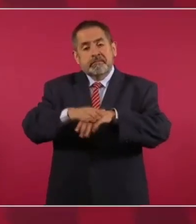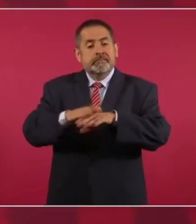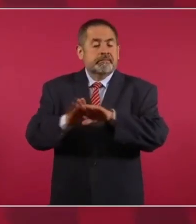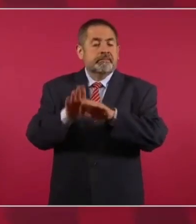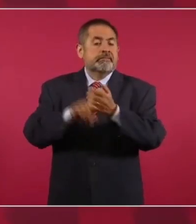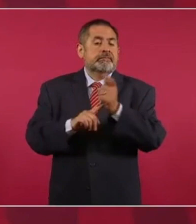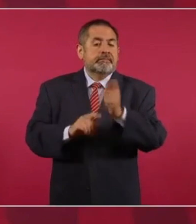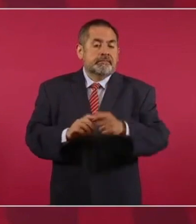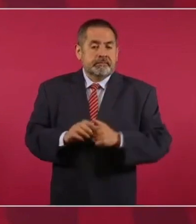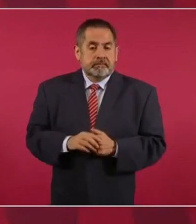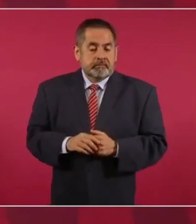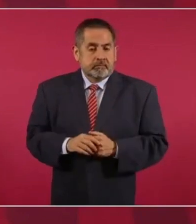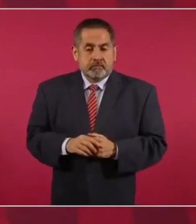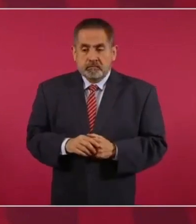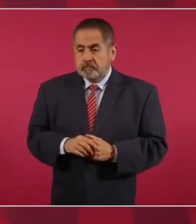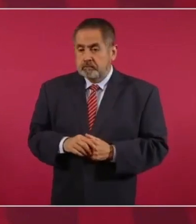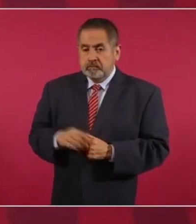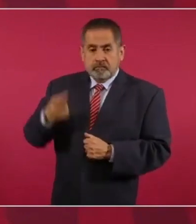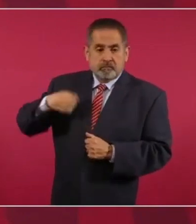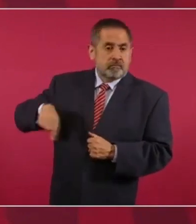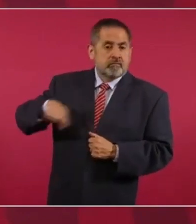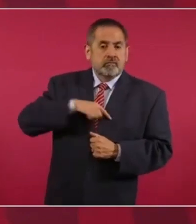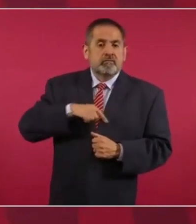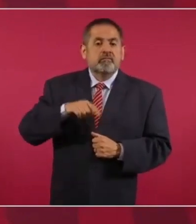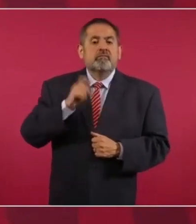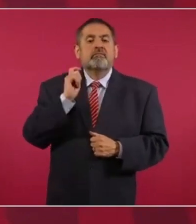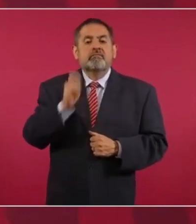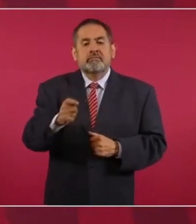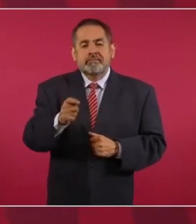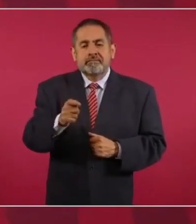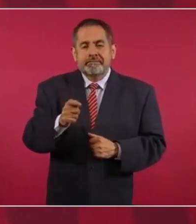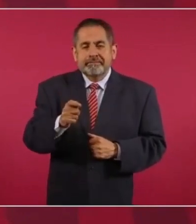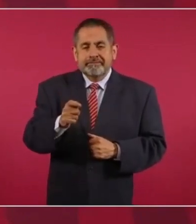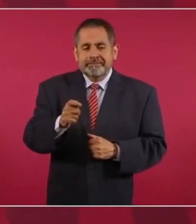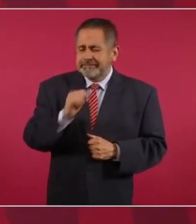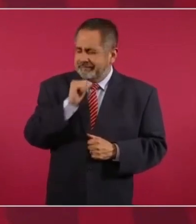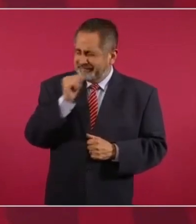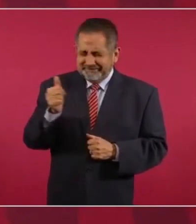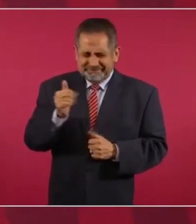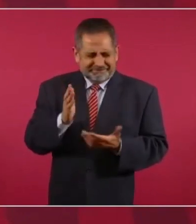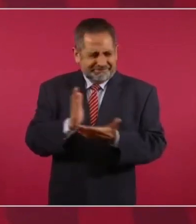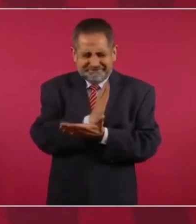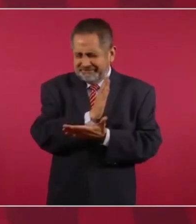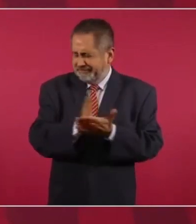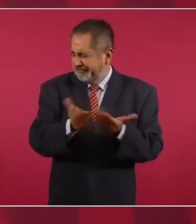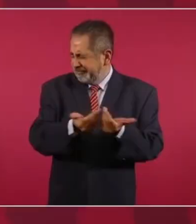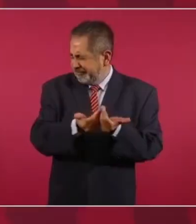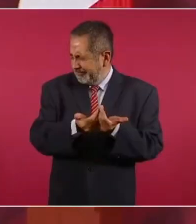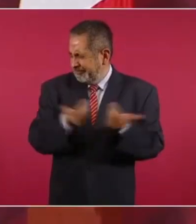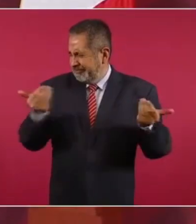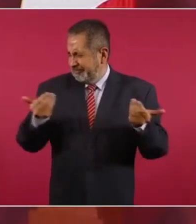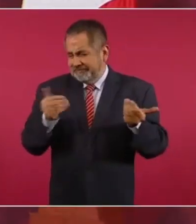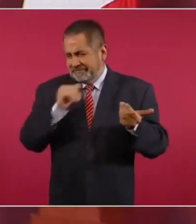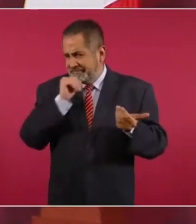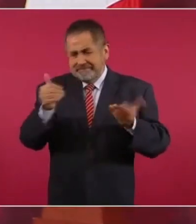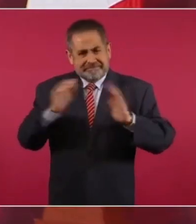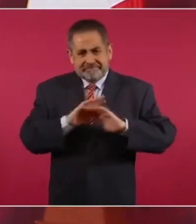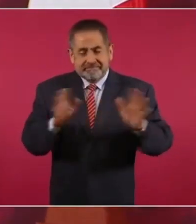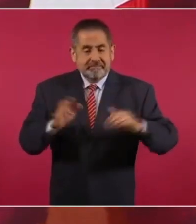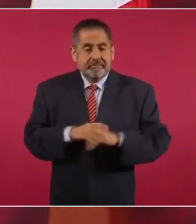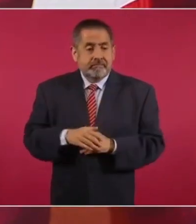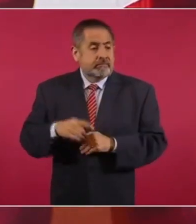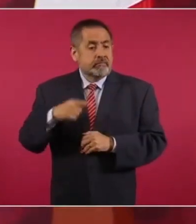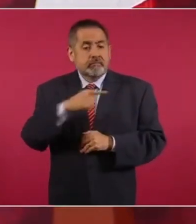que no tuvimos absolutamente nada que ver si se suspendió